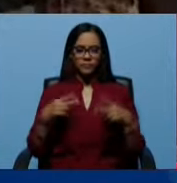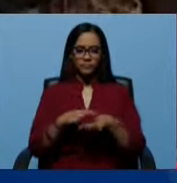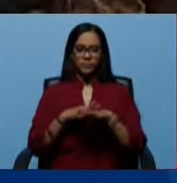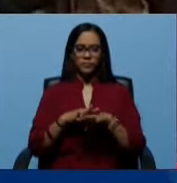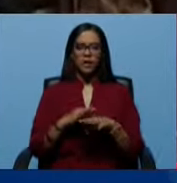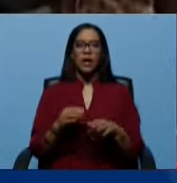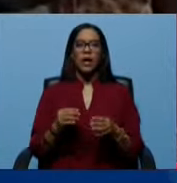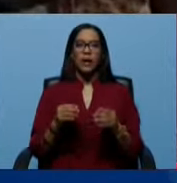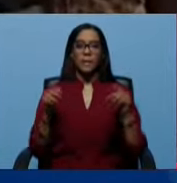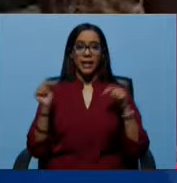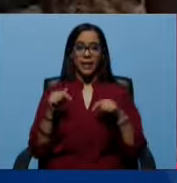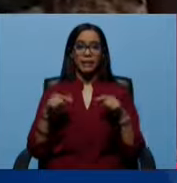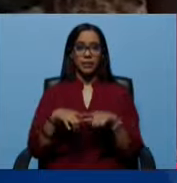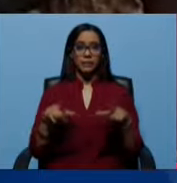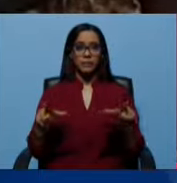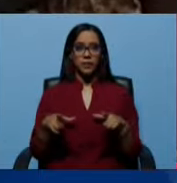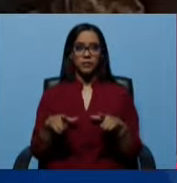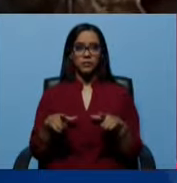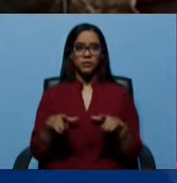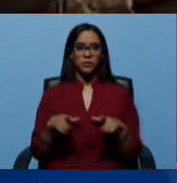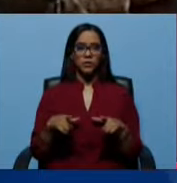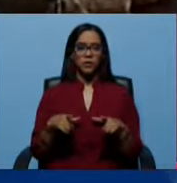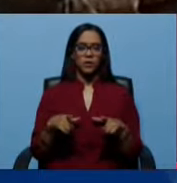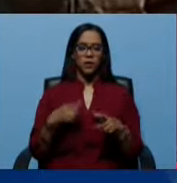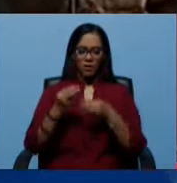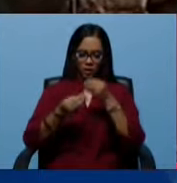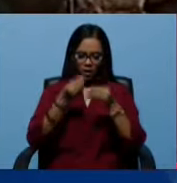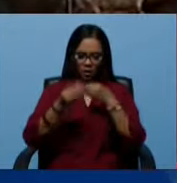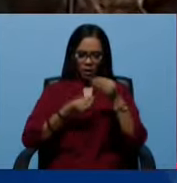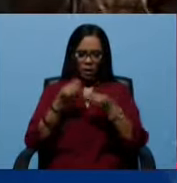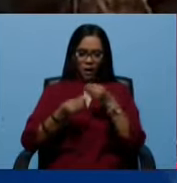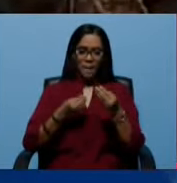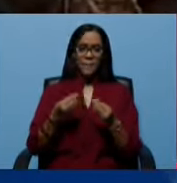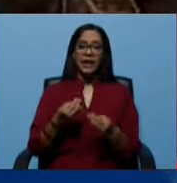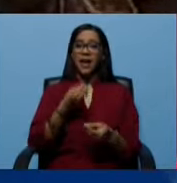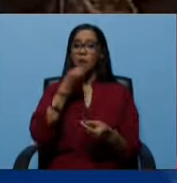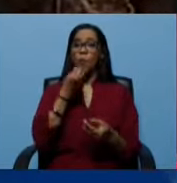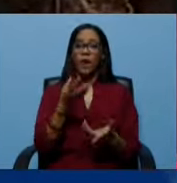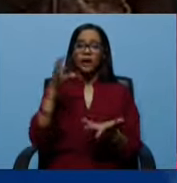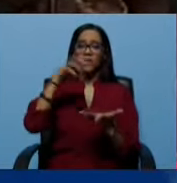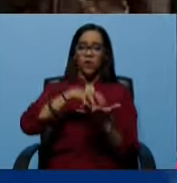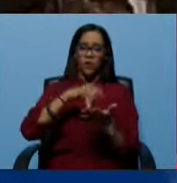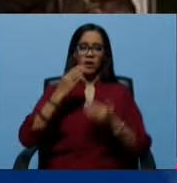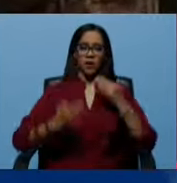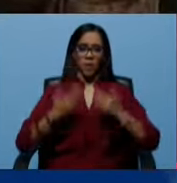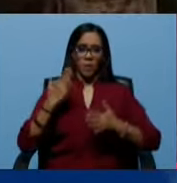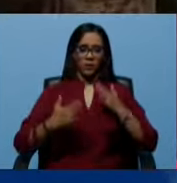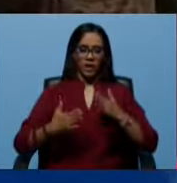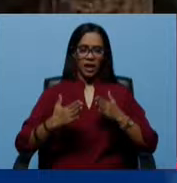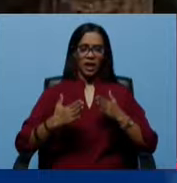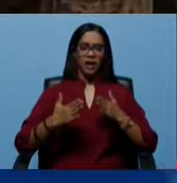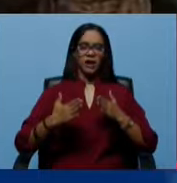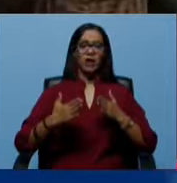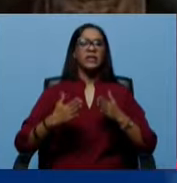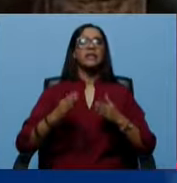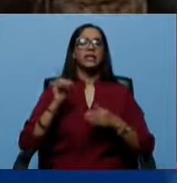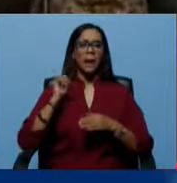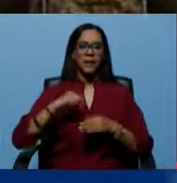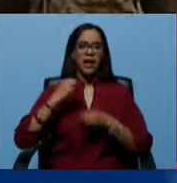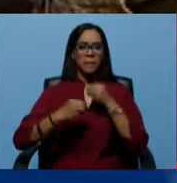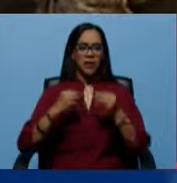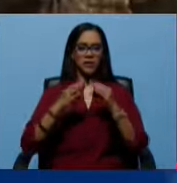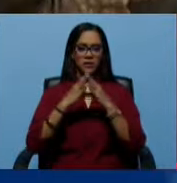espacio para este megacentro, meganúcleo de robótica, sino que además de eso hemos hecho todo